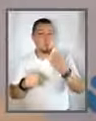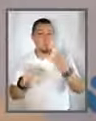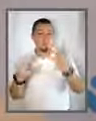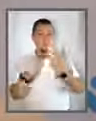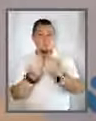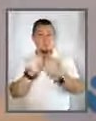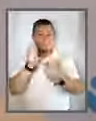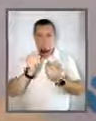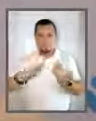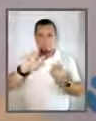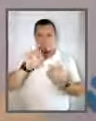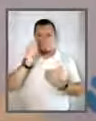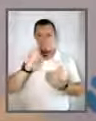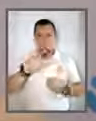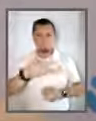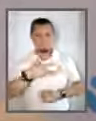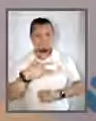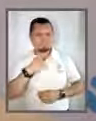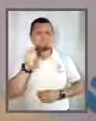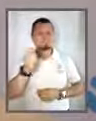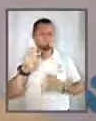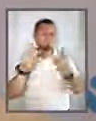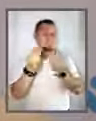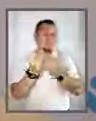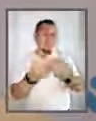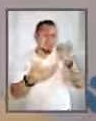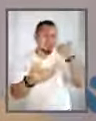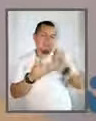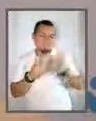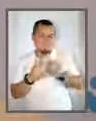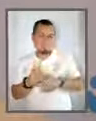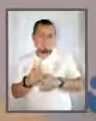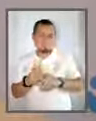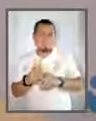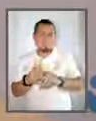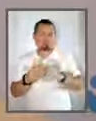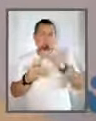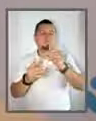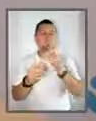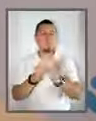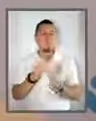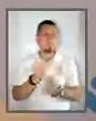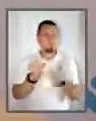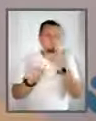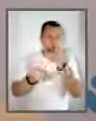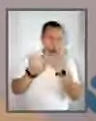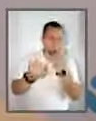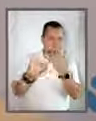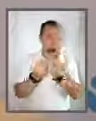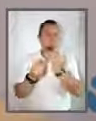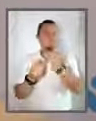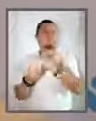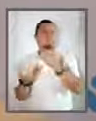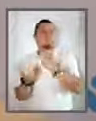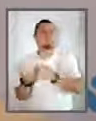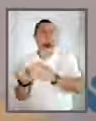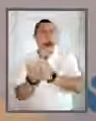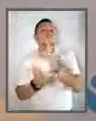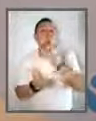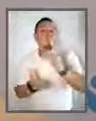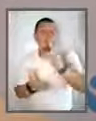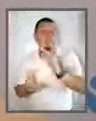el momento de los síntomas, como era inicialmente el caso sospechoso, que tenía que tener síntomas para poder tomar